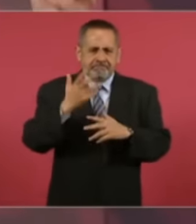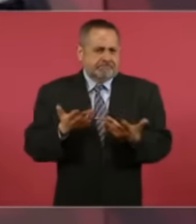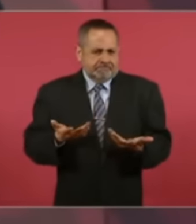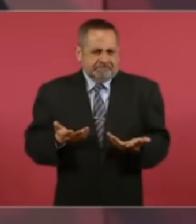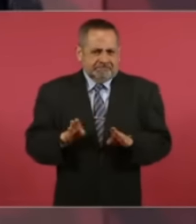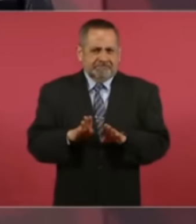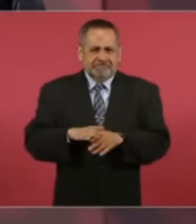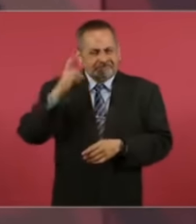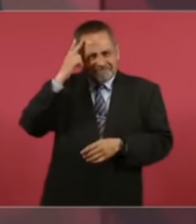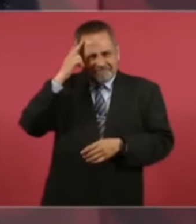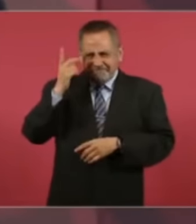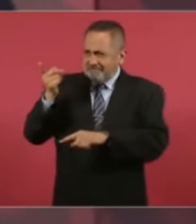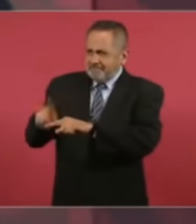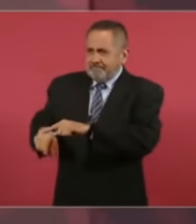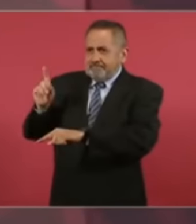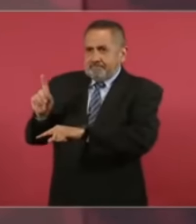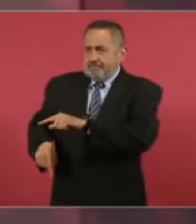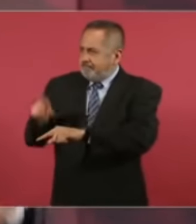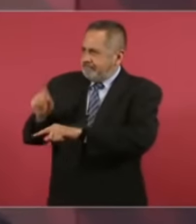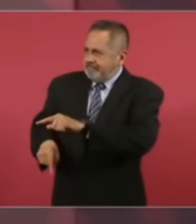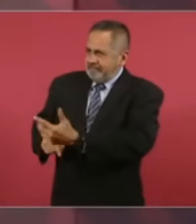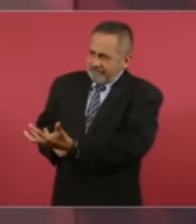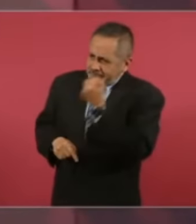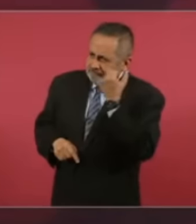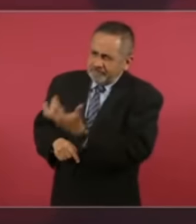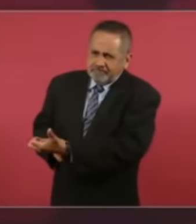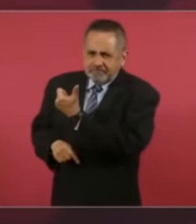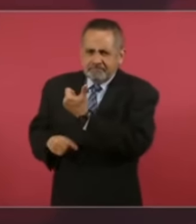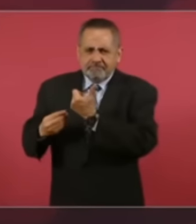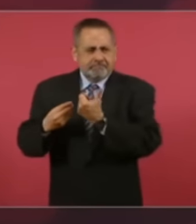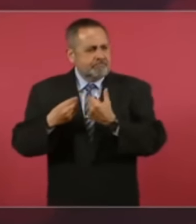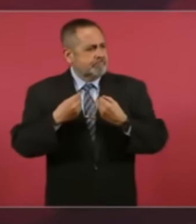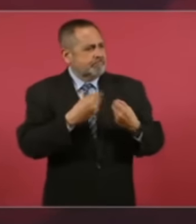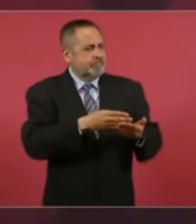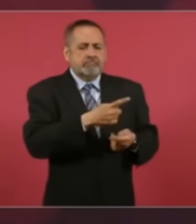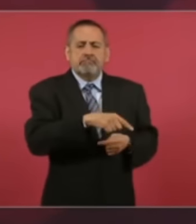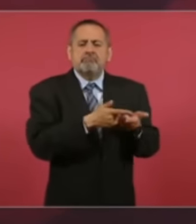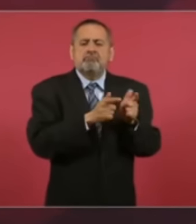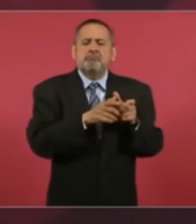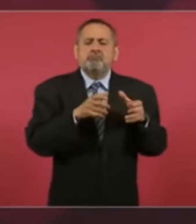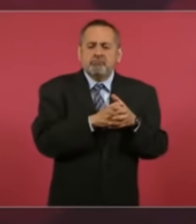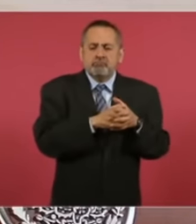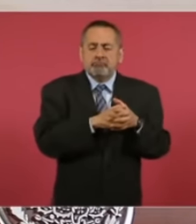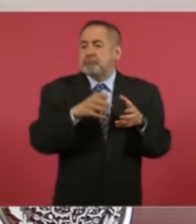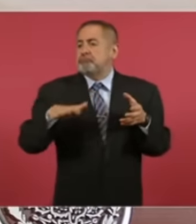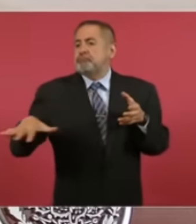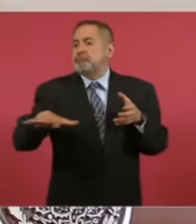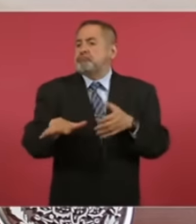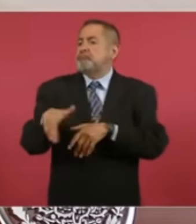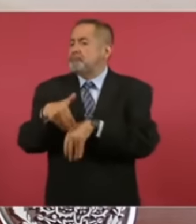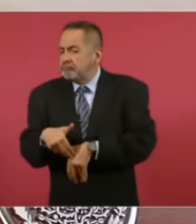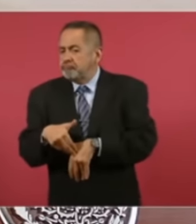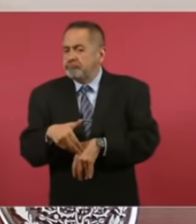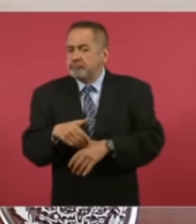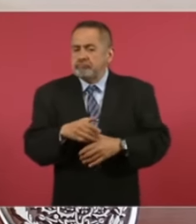porque todos los beneficios se concentraron en una minoría y se esclavizó al pueblo